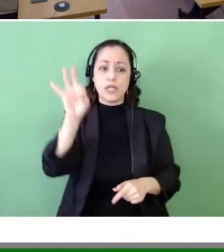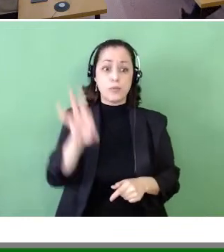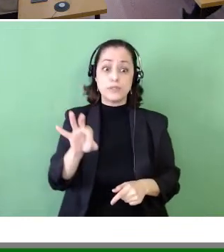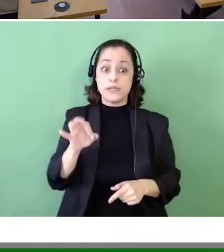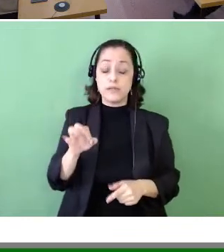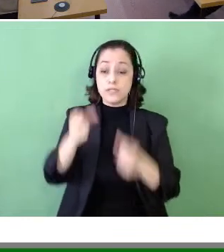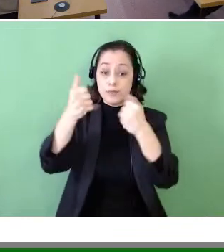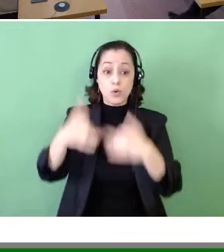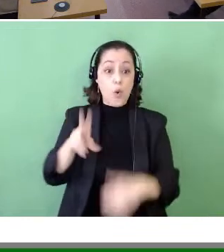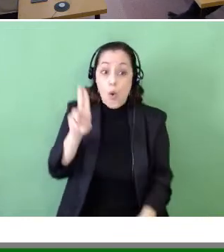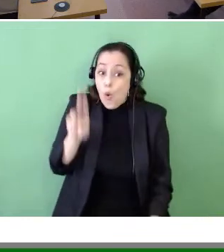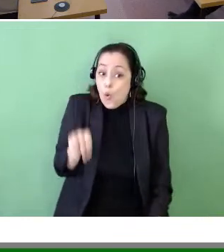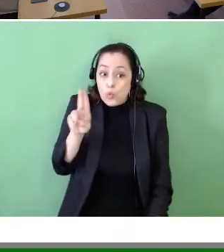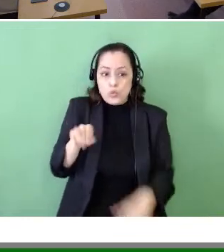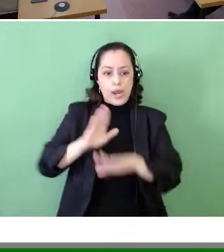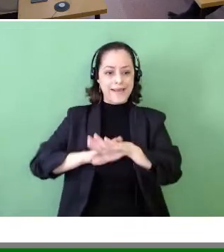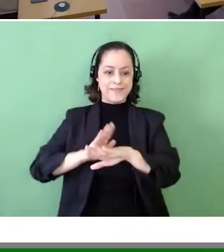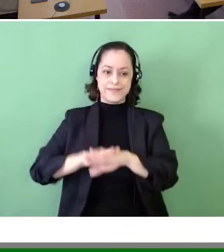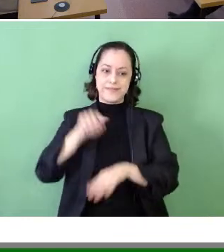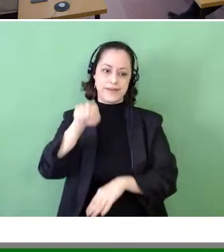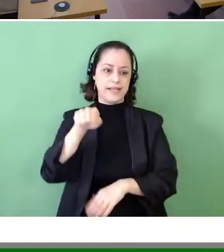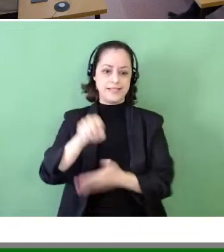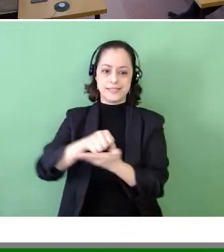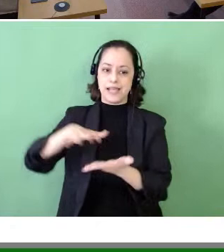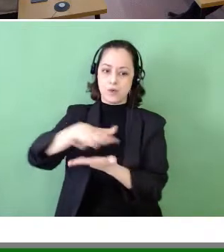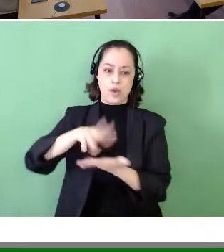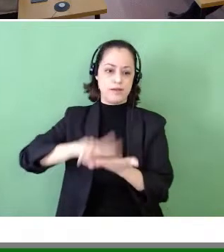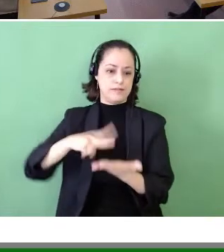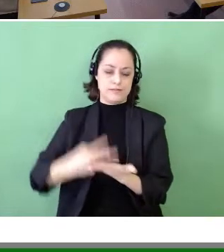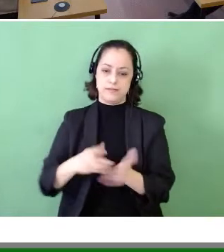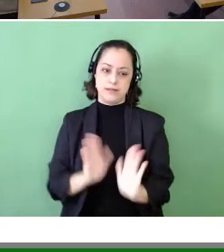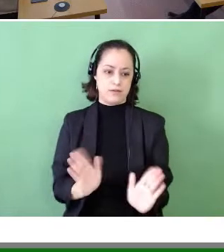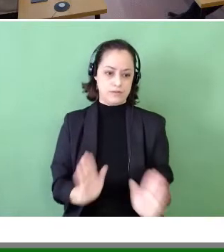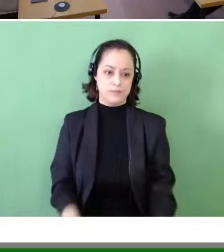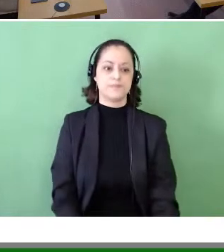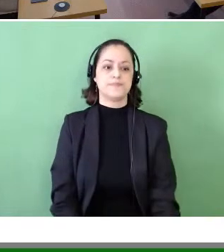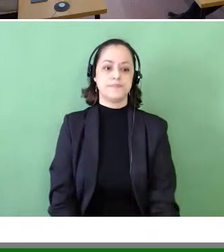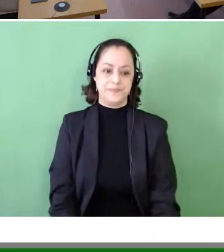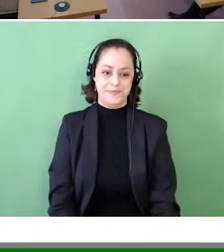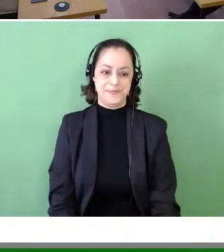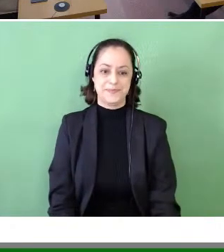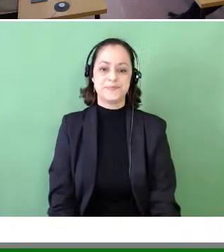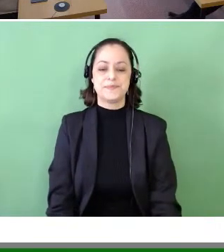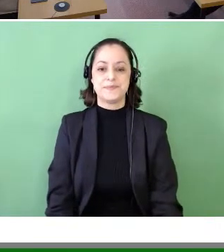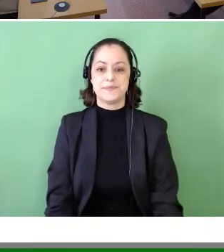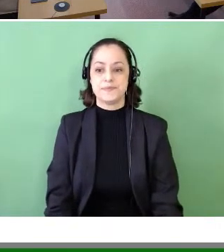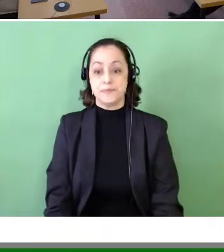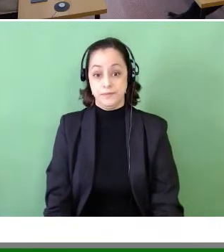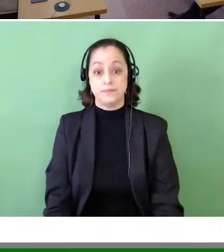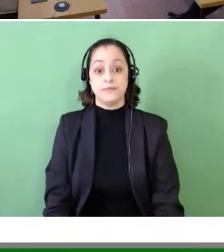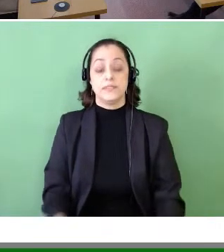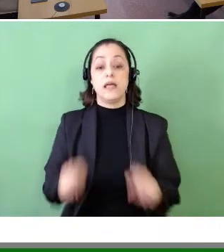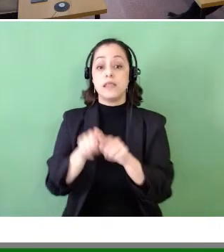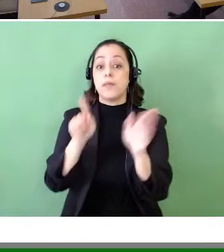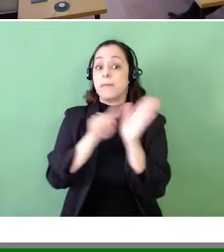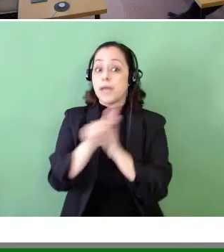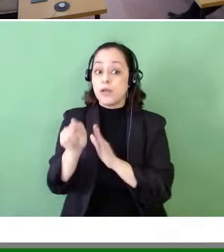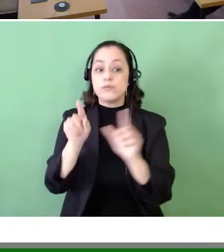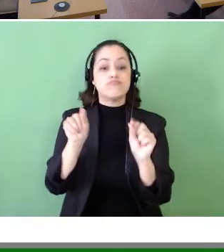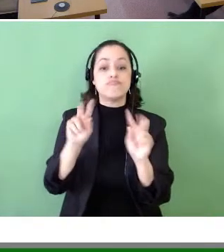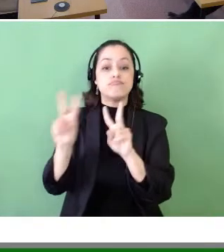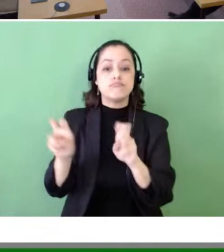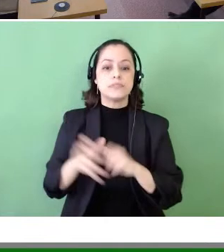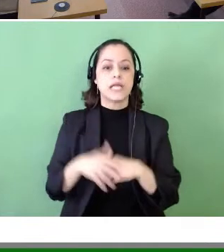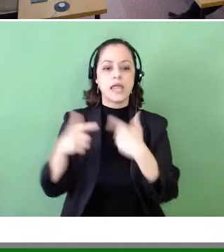este tipo de actividad. Pues, próximo. Les preguntamos también acerca de